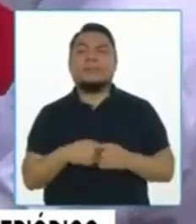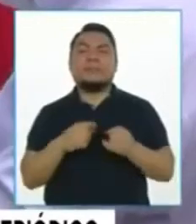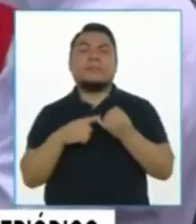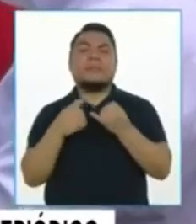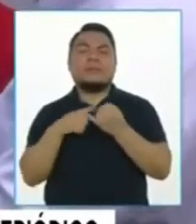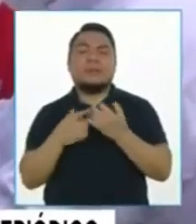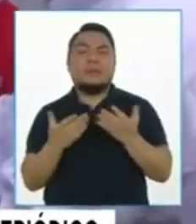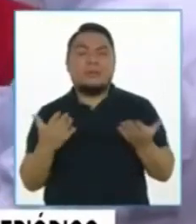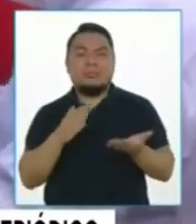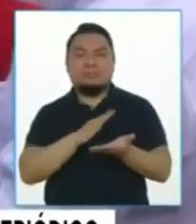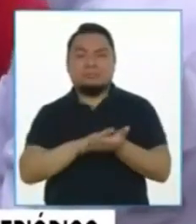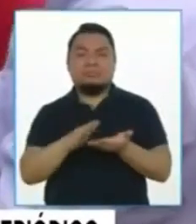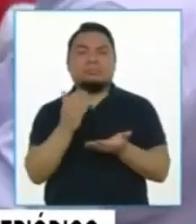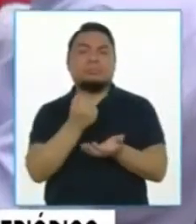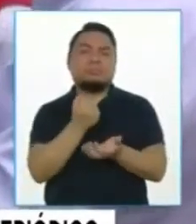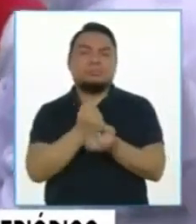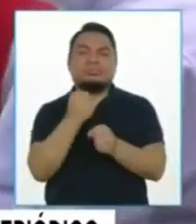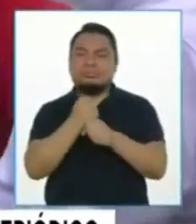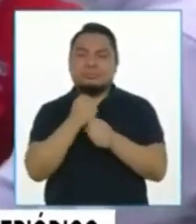desbroce, bacheo,